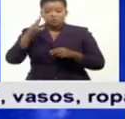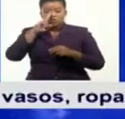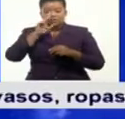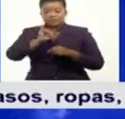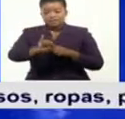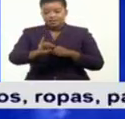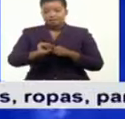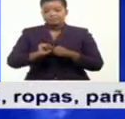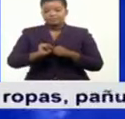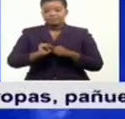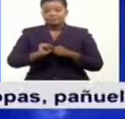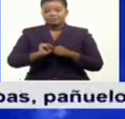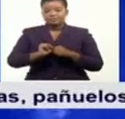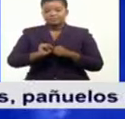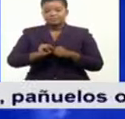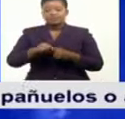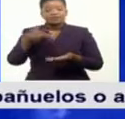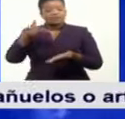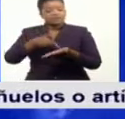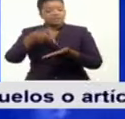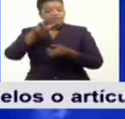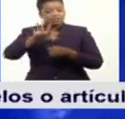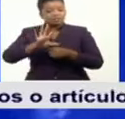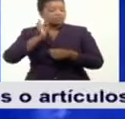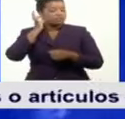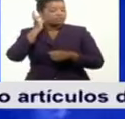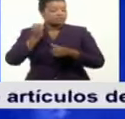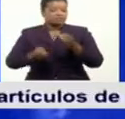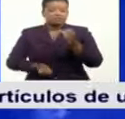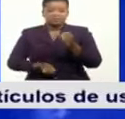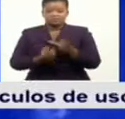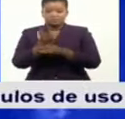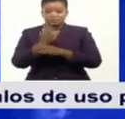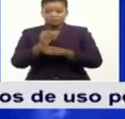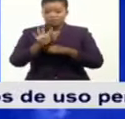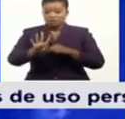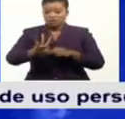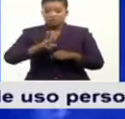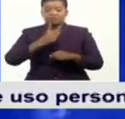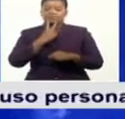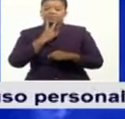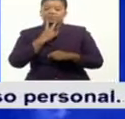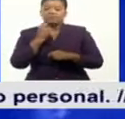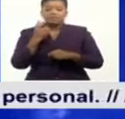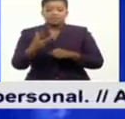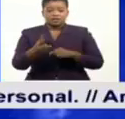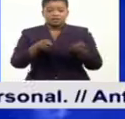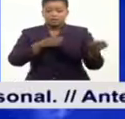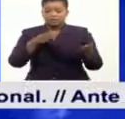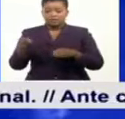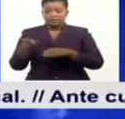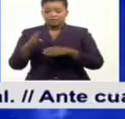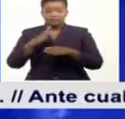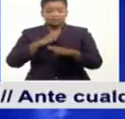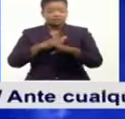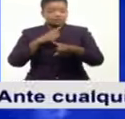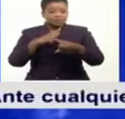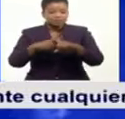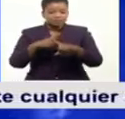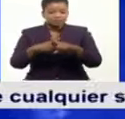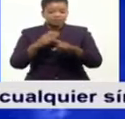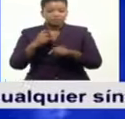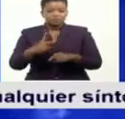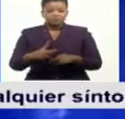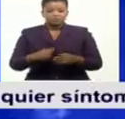5, Florida 4, Vertientes 3 y Santa Cruz del Sur, 2 casos autóctonos. Las